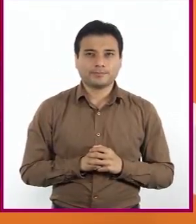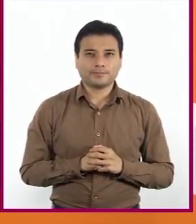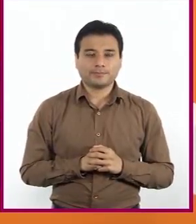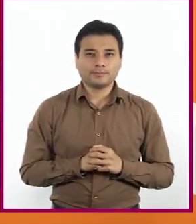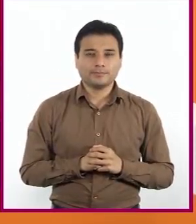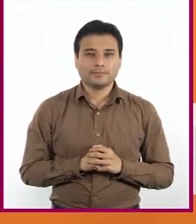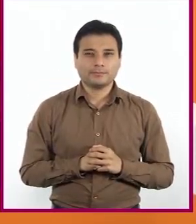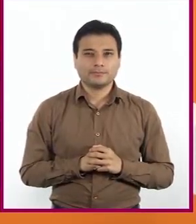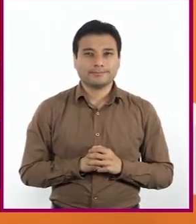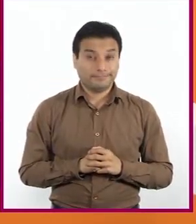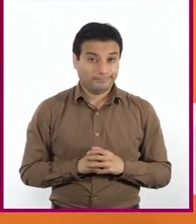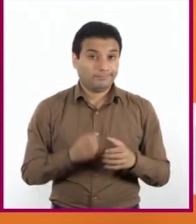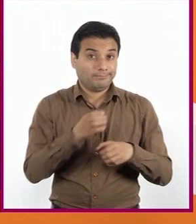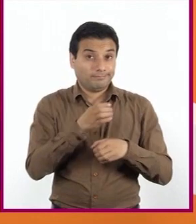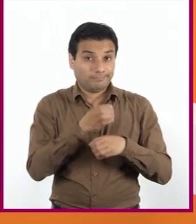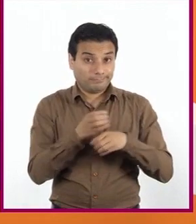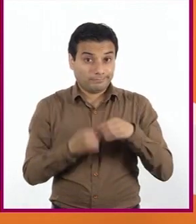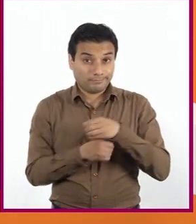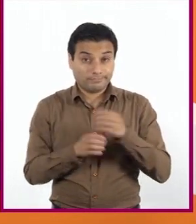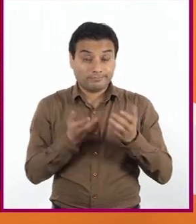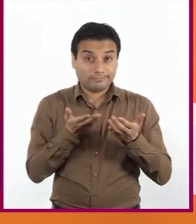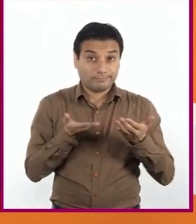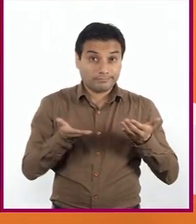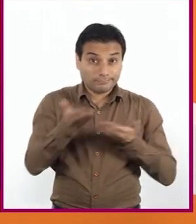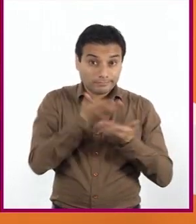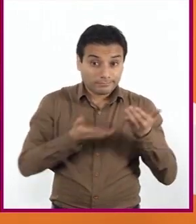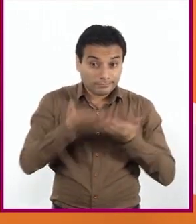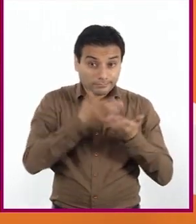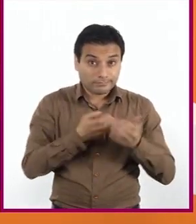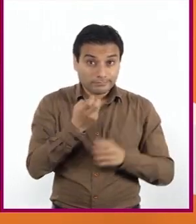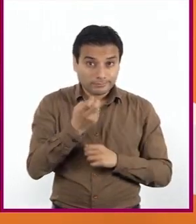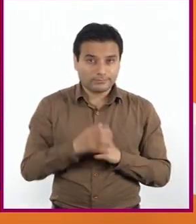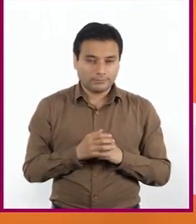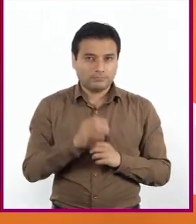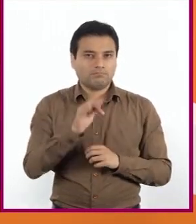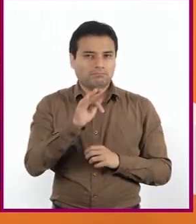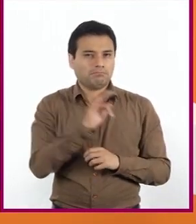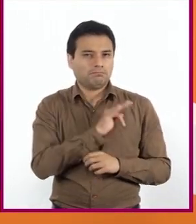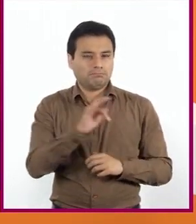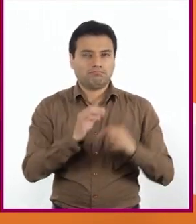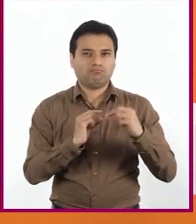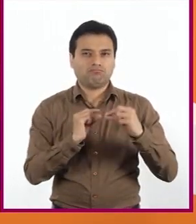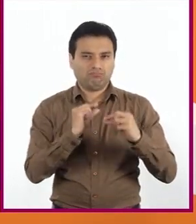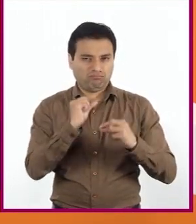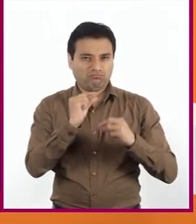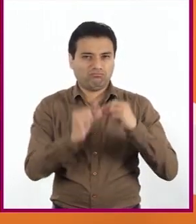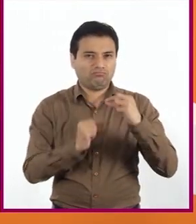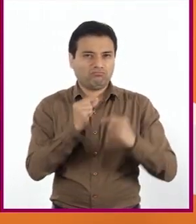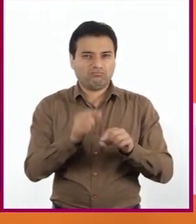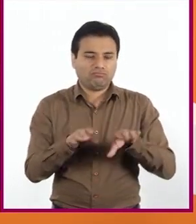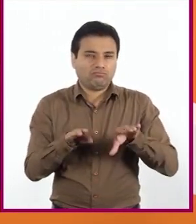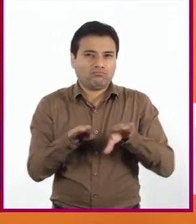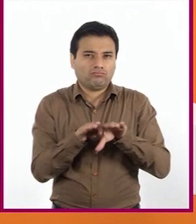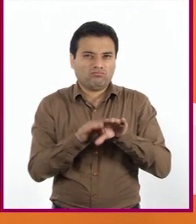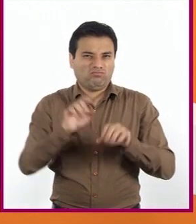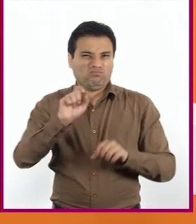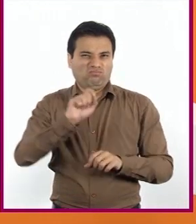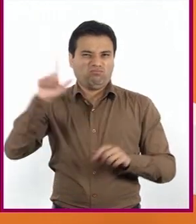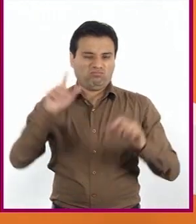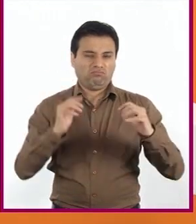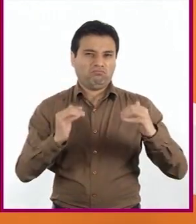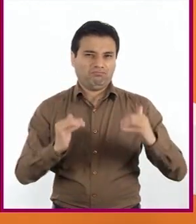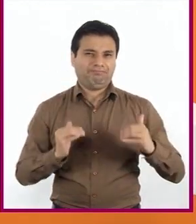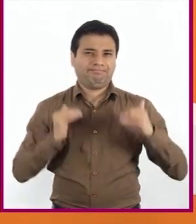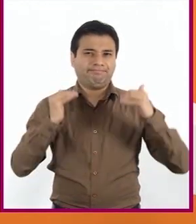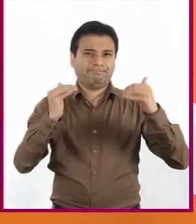El intercambio de bienes suntuarios fue una manera de darles prestigio a las élites de otros puntos de